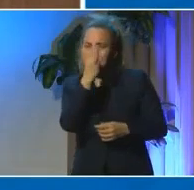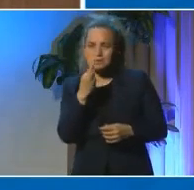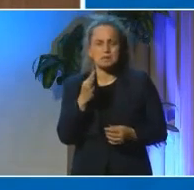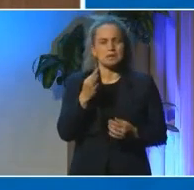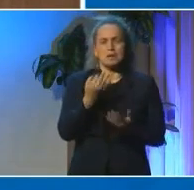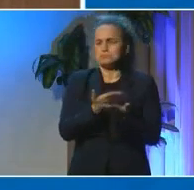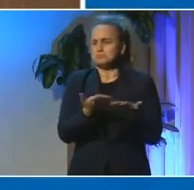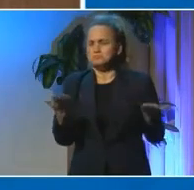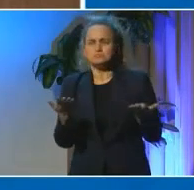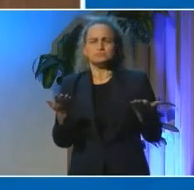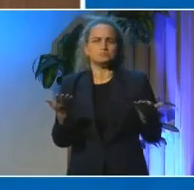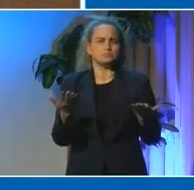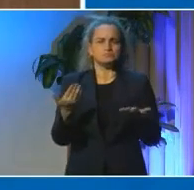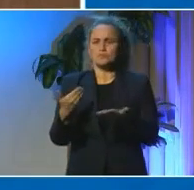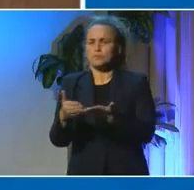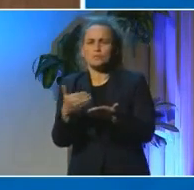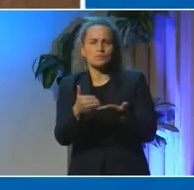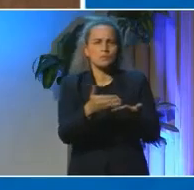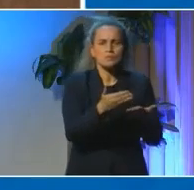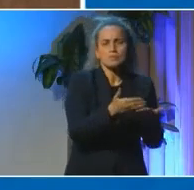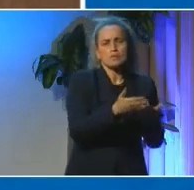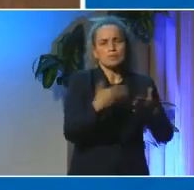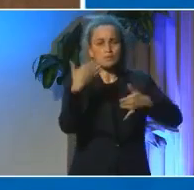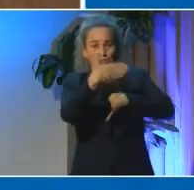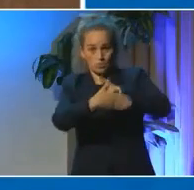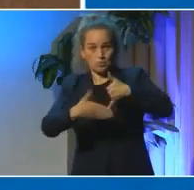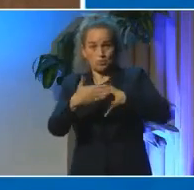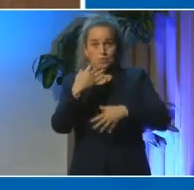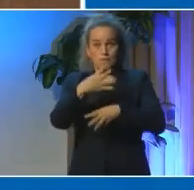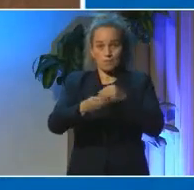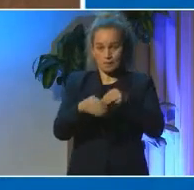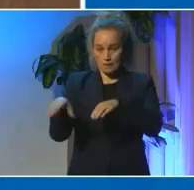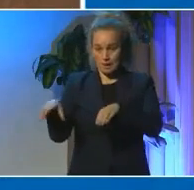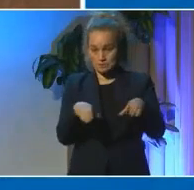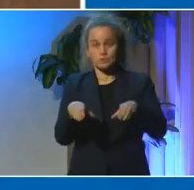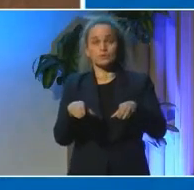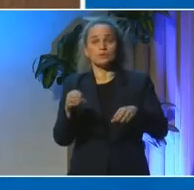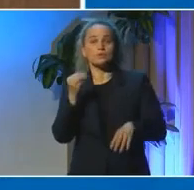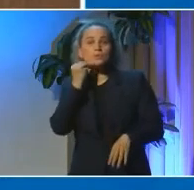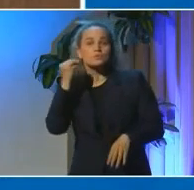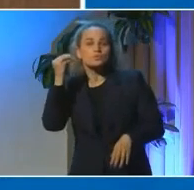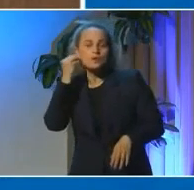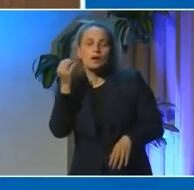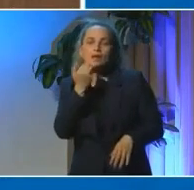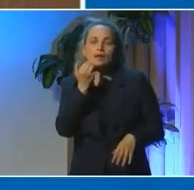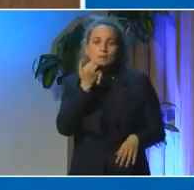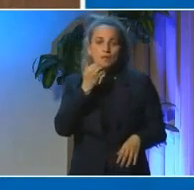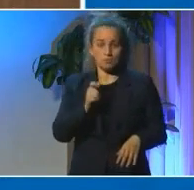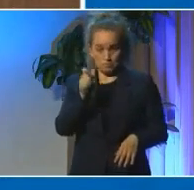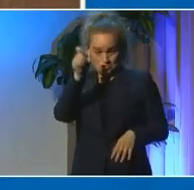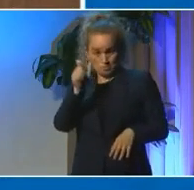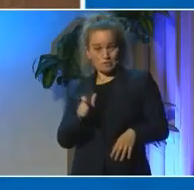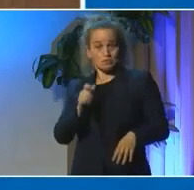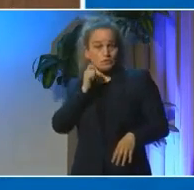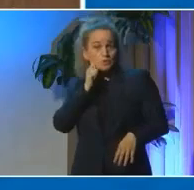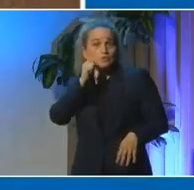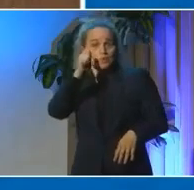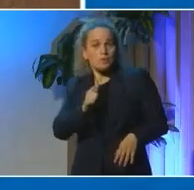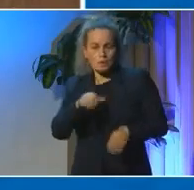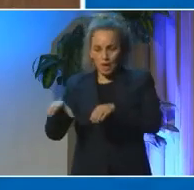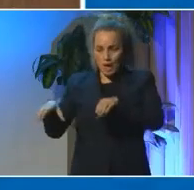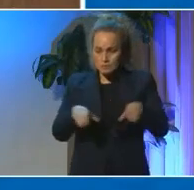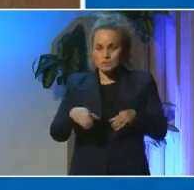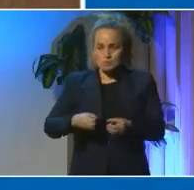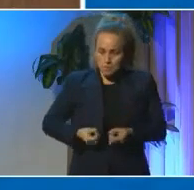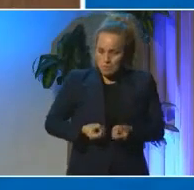todo el consumo el consumo masivo que tenemos en el país e incluso sus acciones en el hogar como como ciudadanos es cada acción cuenta